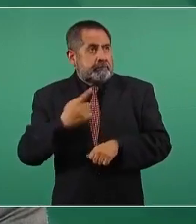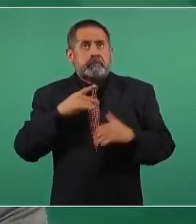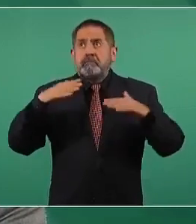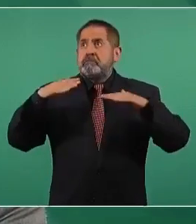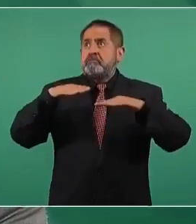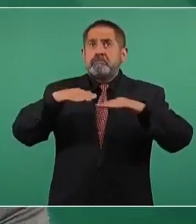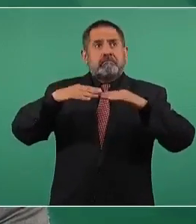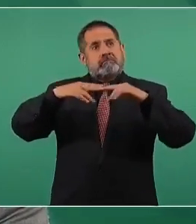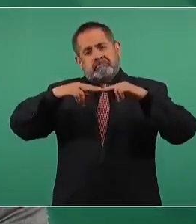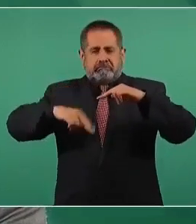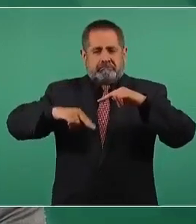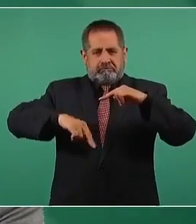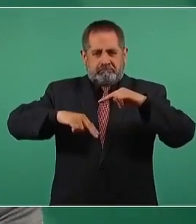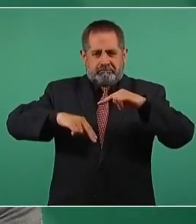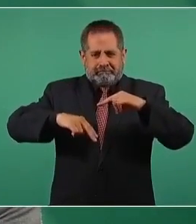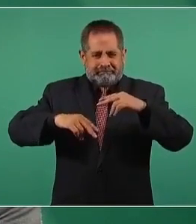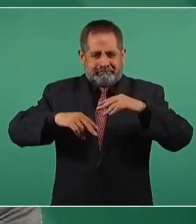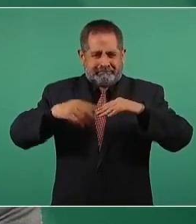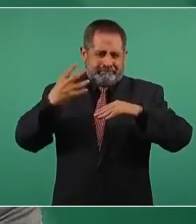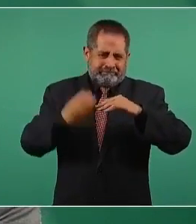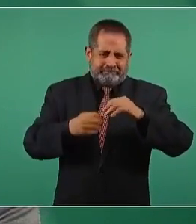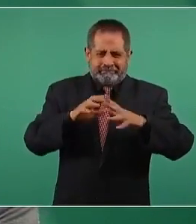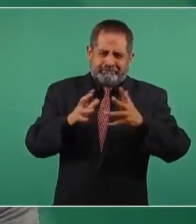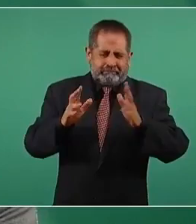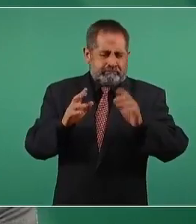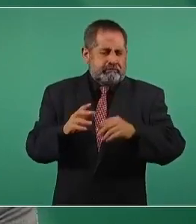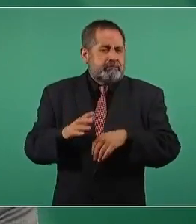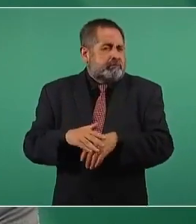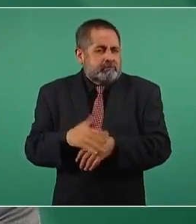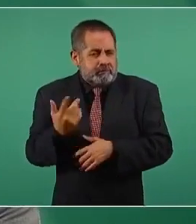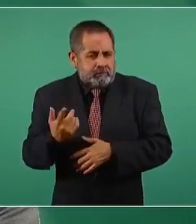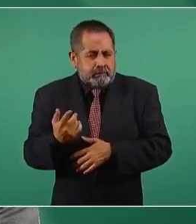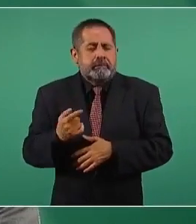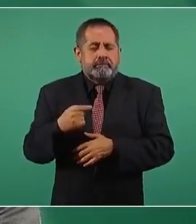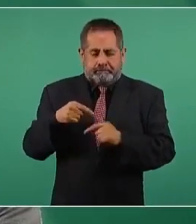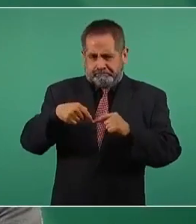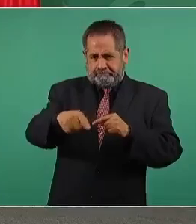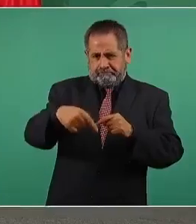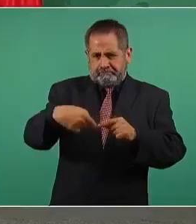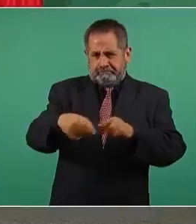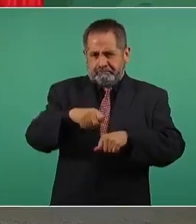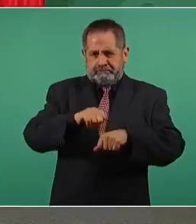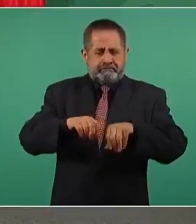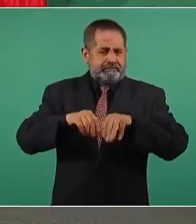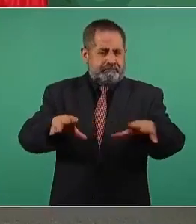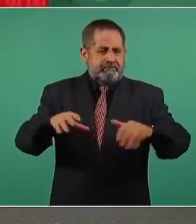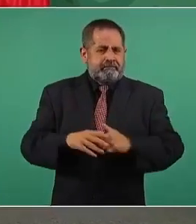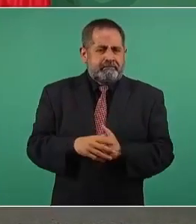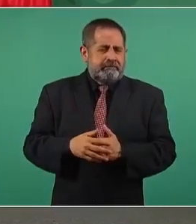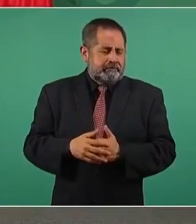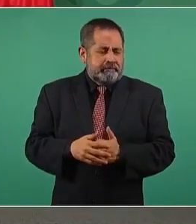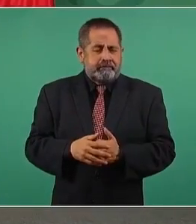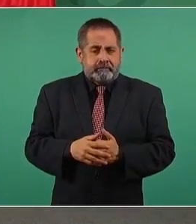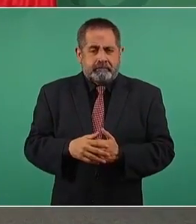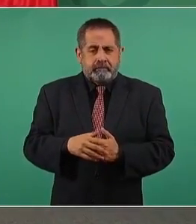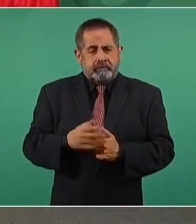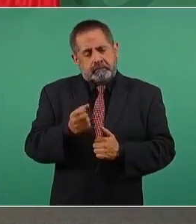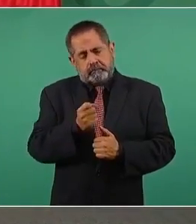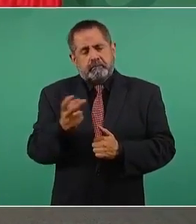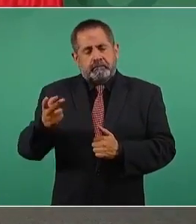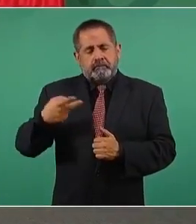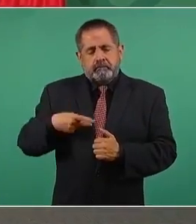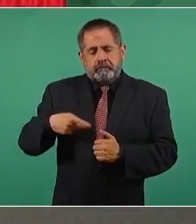el que se venciera esta trabe y perdieran la